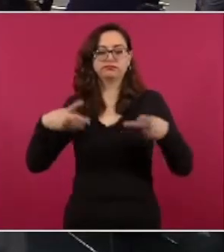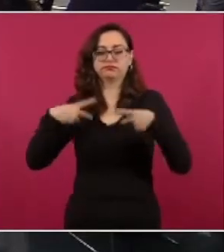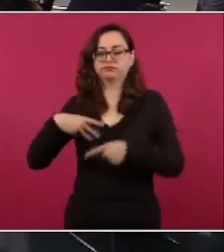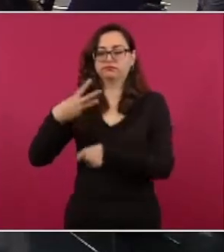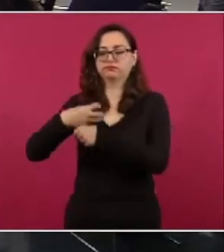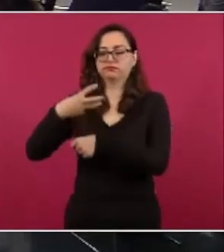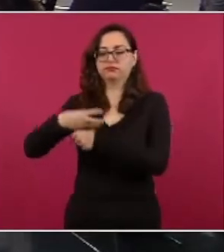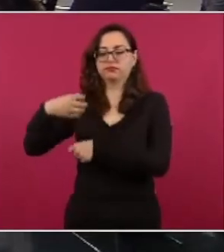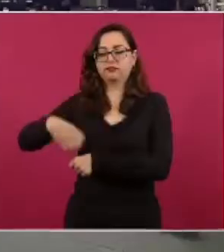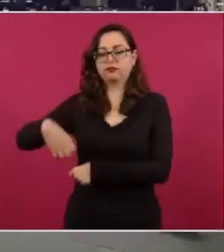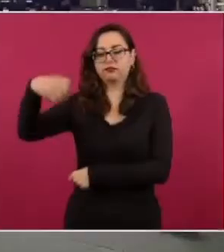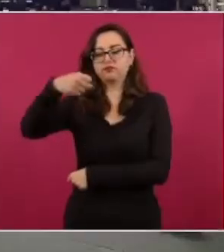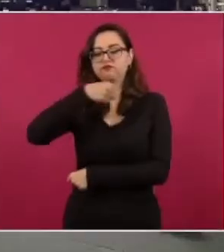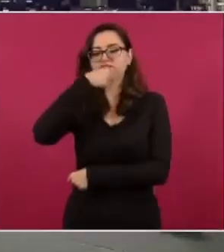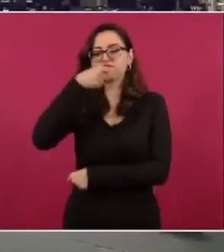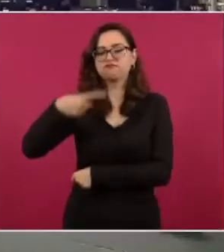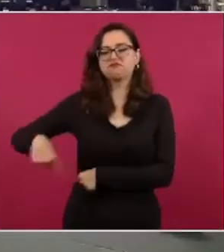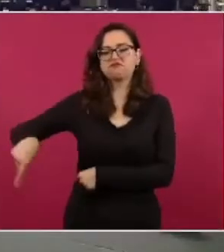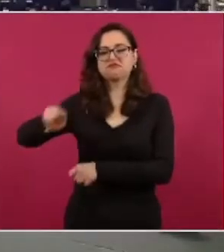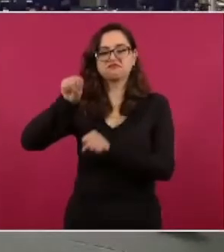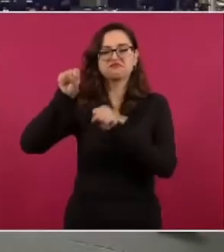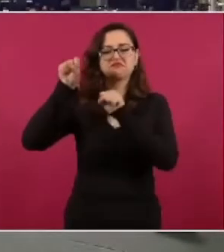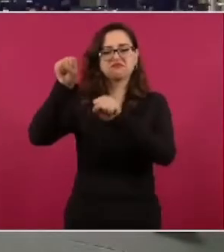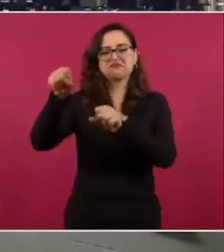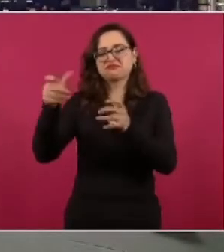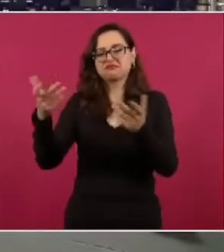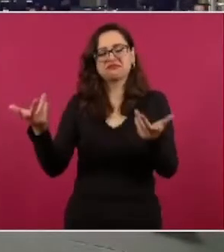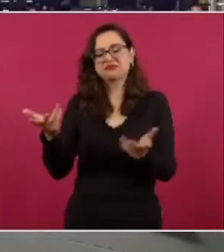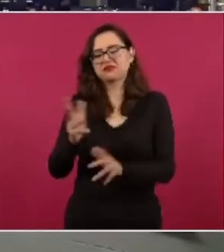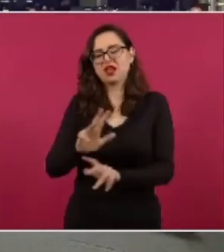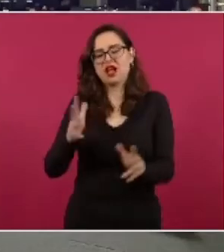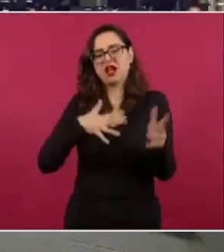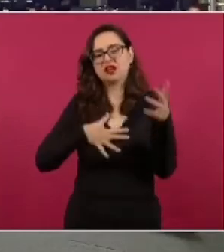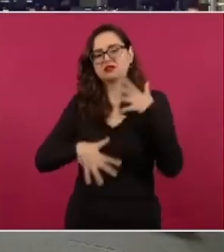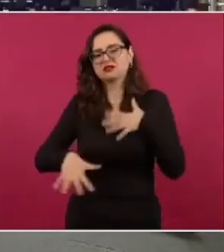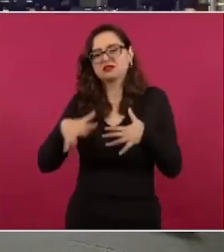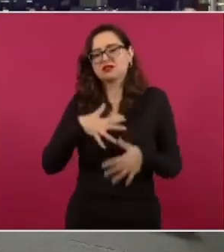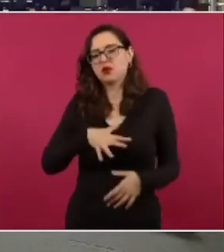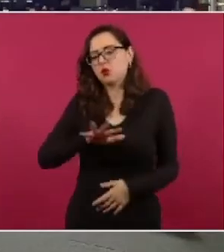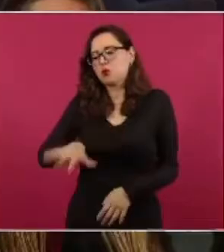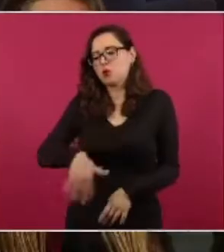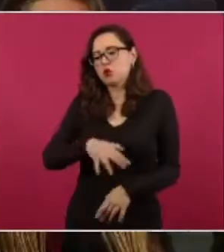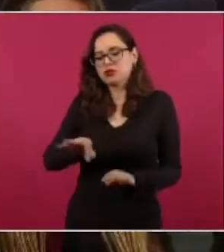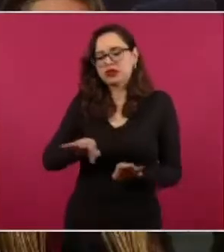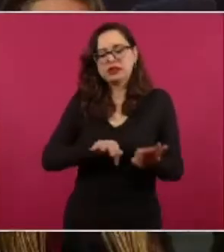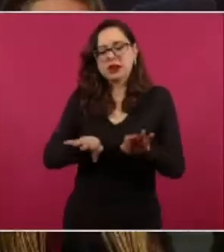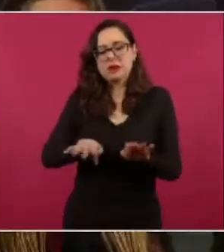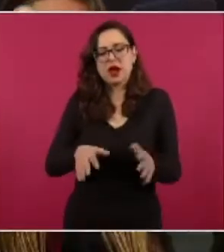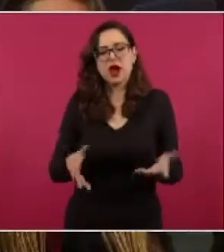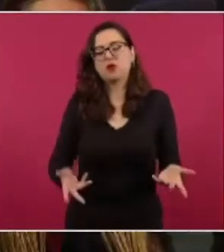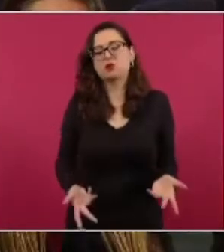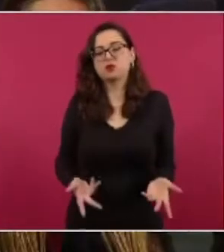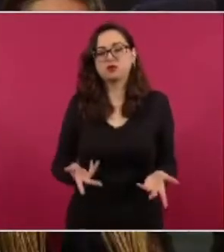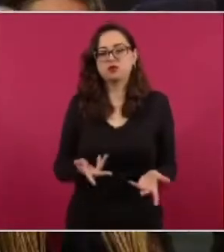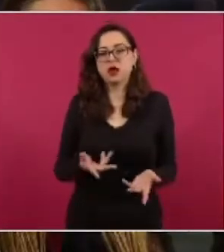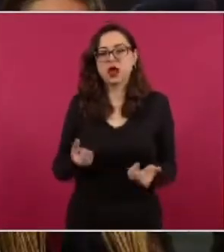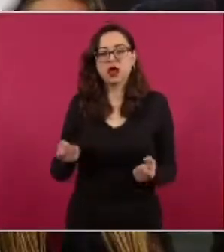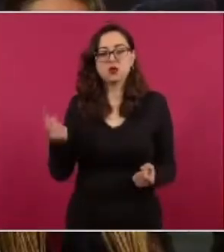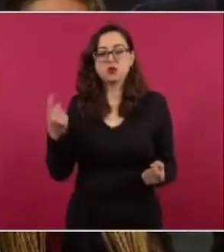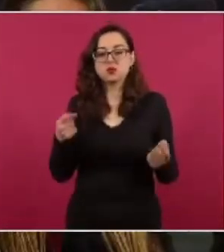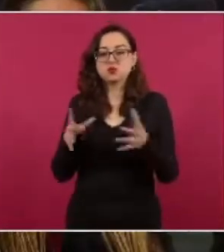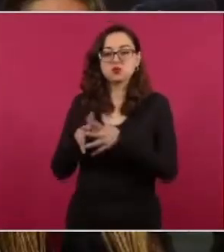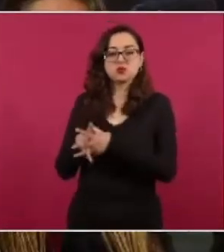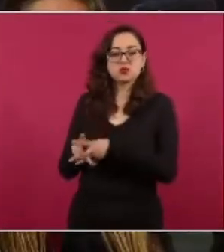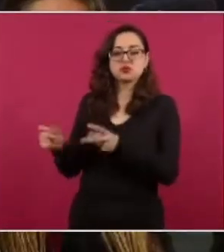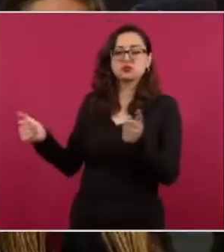ya ni siquiera de ir y protestar, buscan trabajo donde sea, y pues la mayoría ya ni siquiera podemos ubicarlas nuevamente.